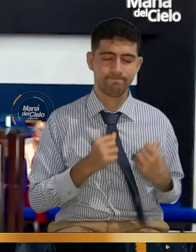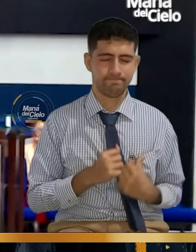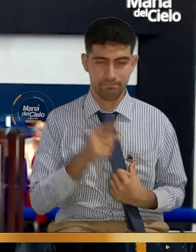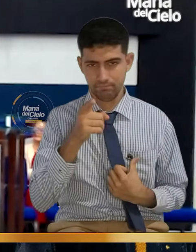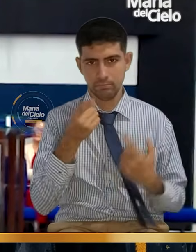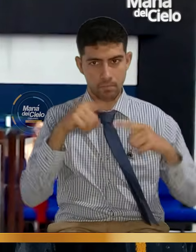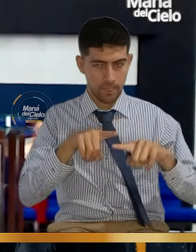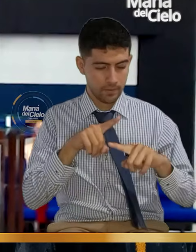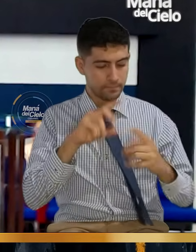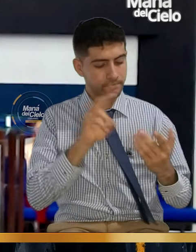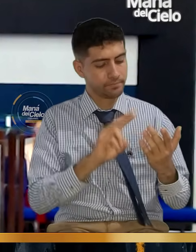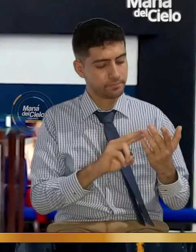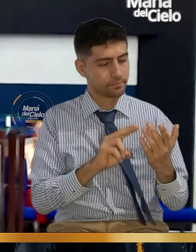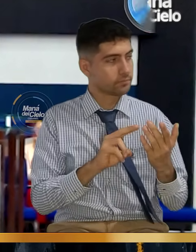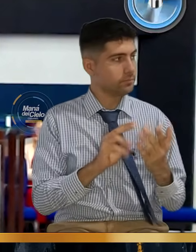Examínela.